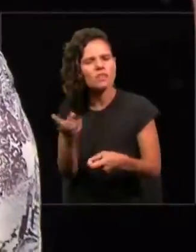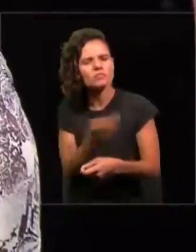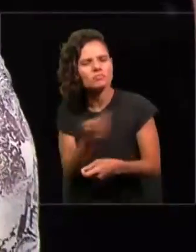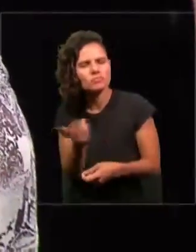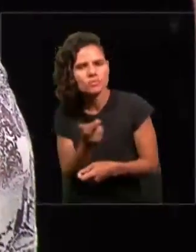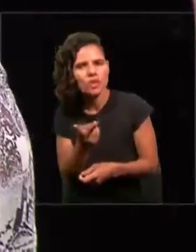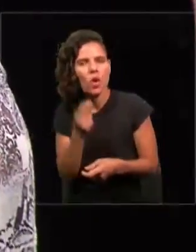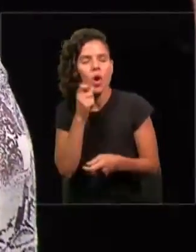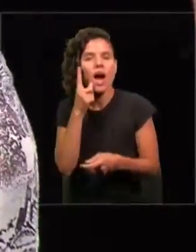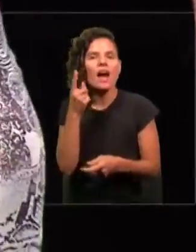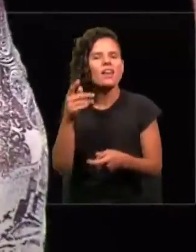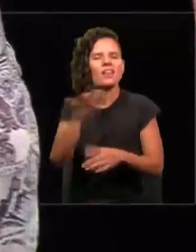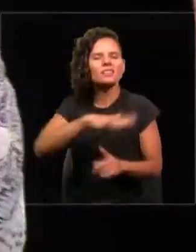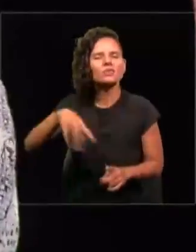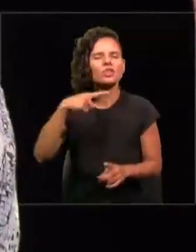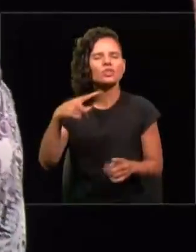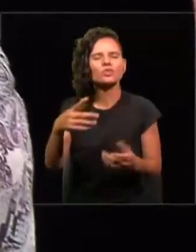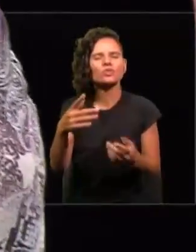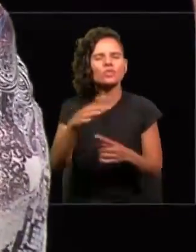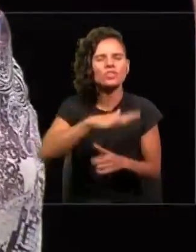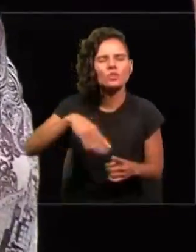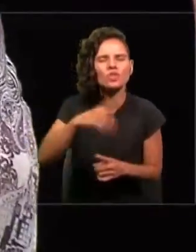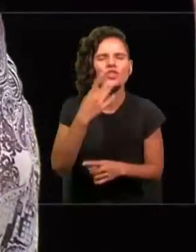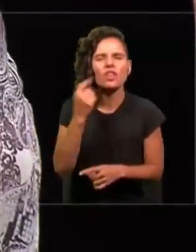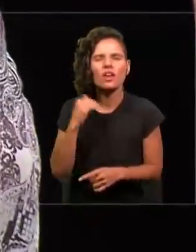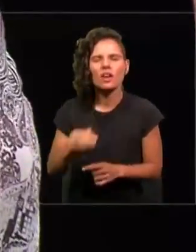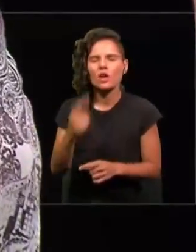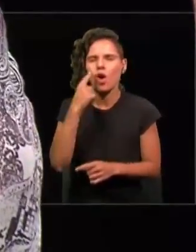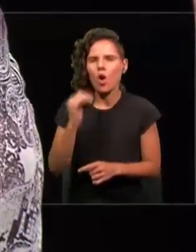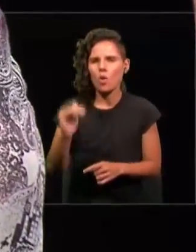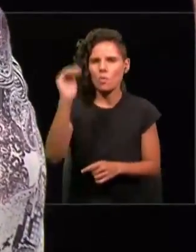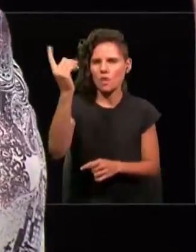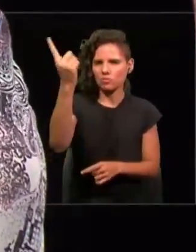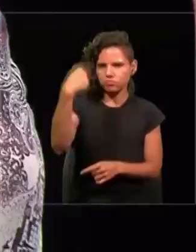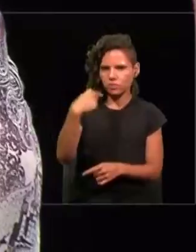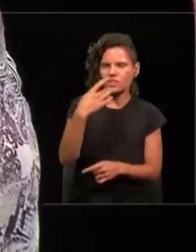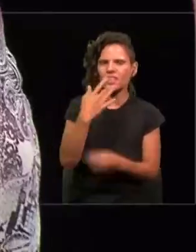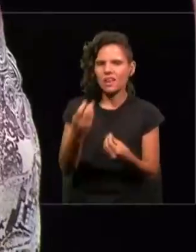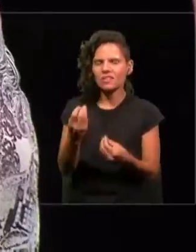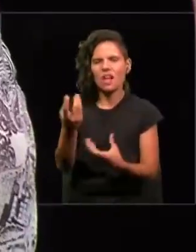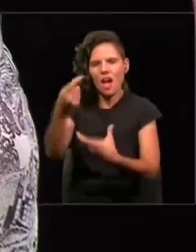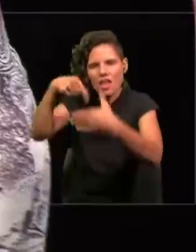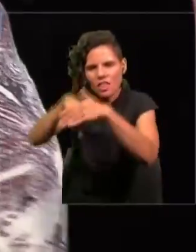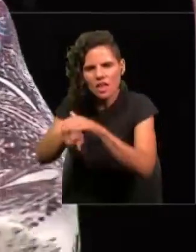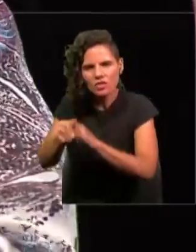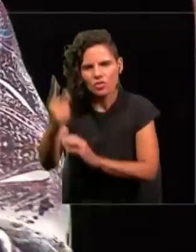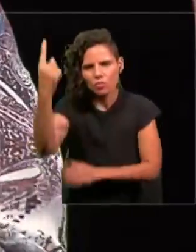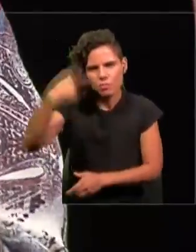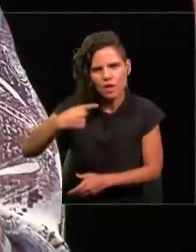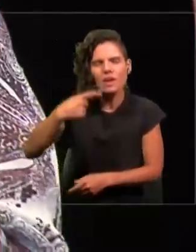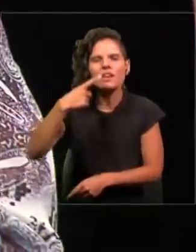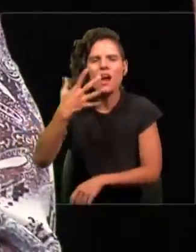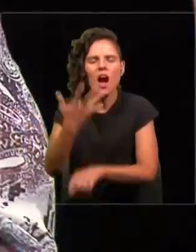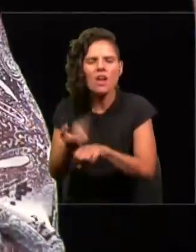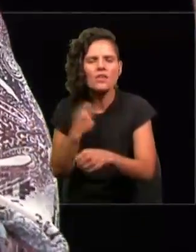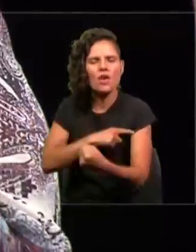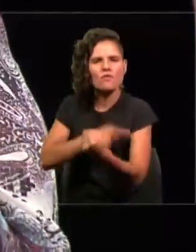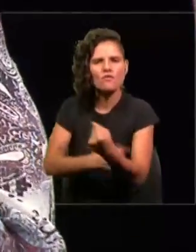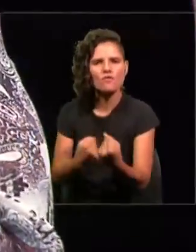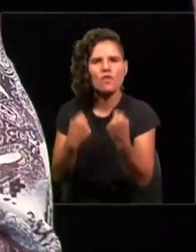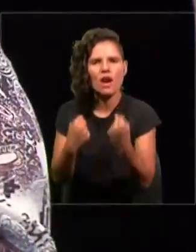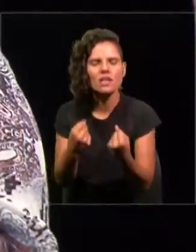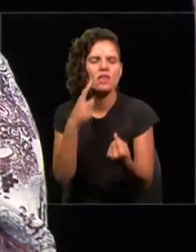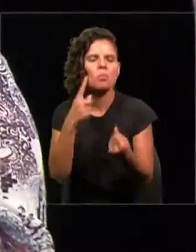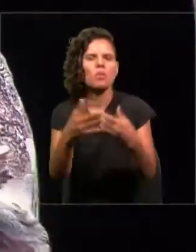del patriarcado es ¿cuál? Es haber esencializado como una fuerza, como un mando